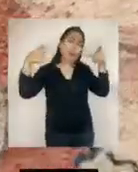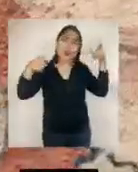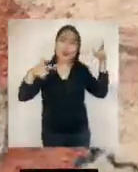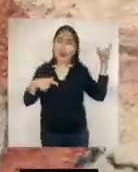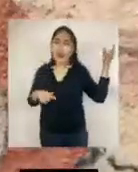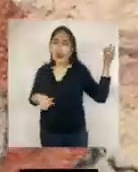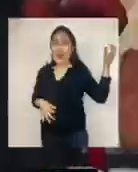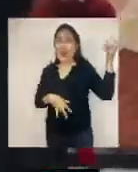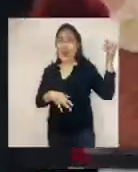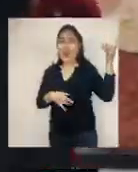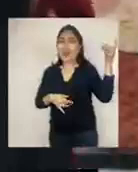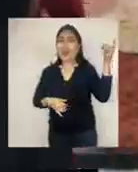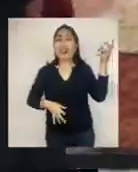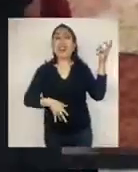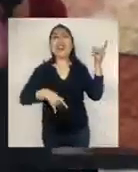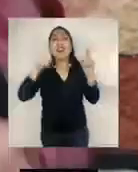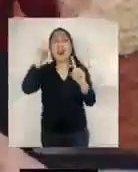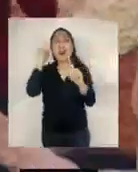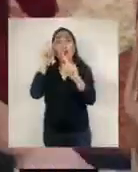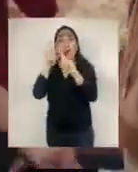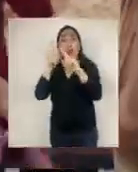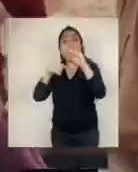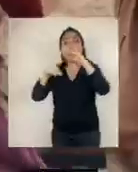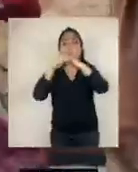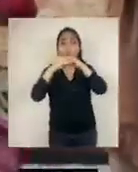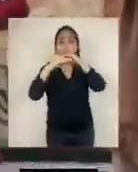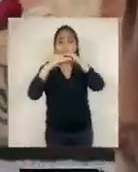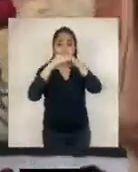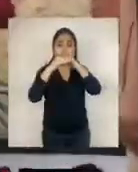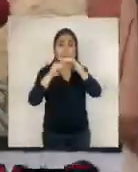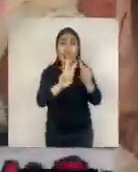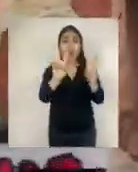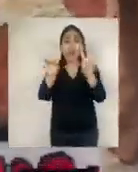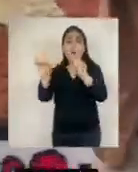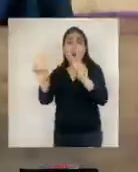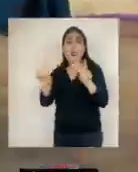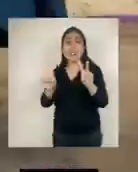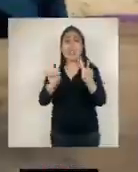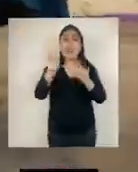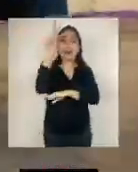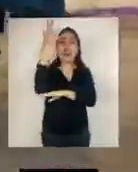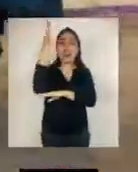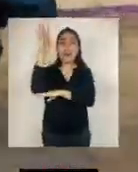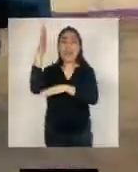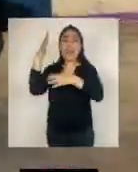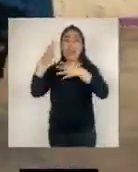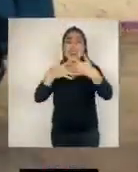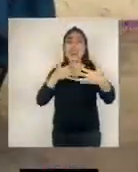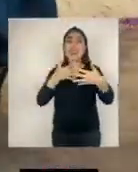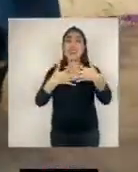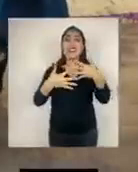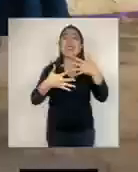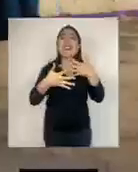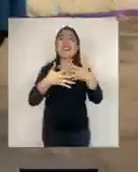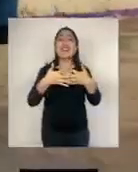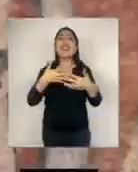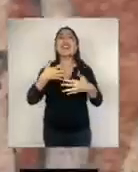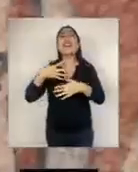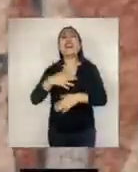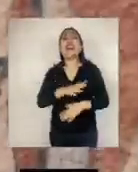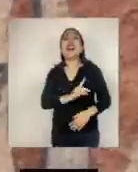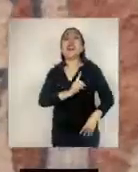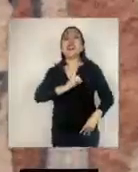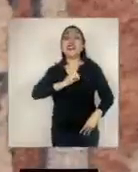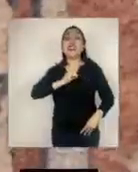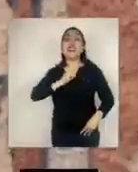también, la cerrada de la Comaire, con el final de los niños. Es muy complejo. No, aparte que hay una cosa de estructura que yo he aprendido mucho con